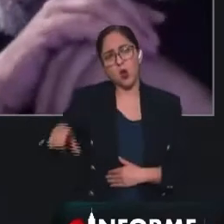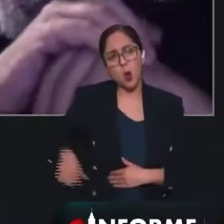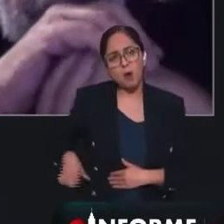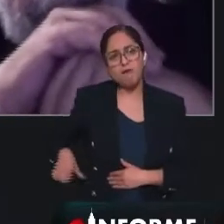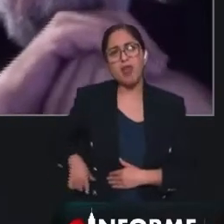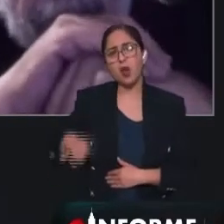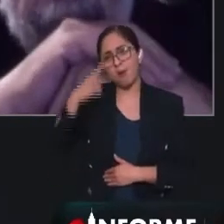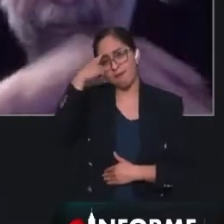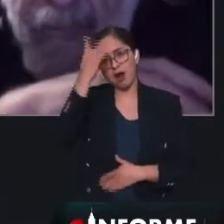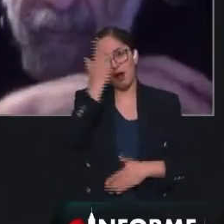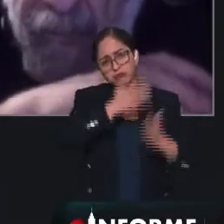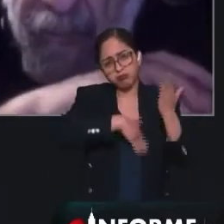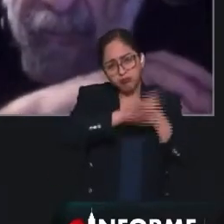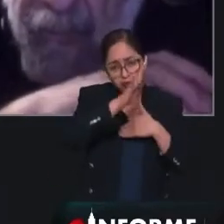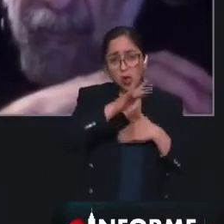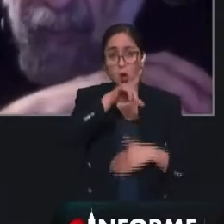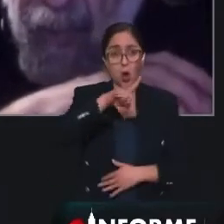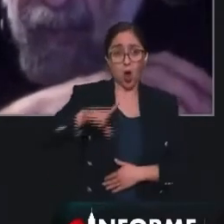el partido.